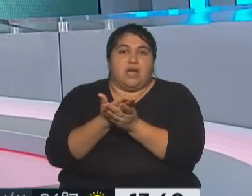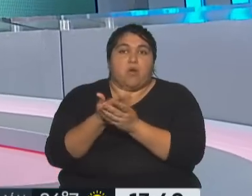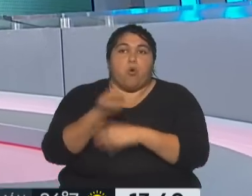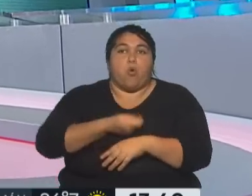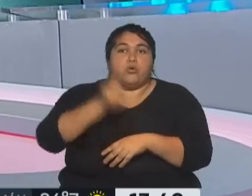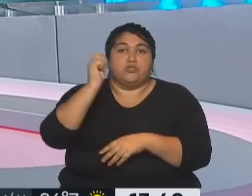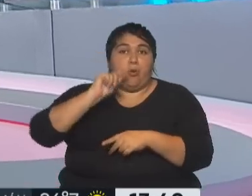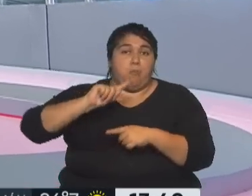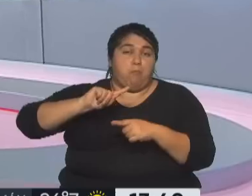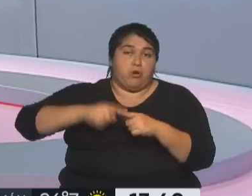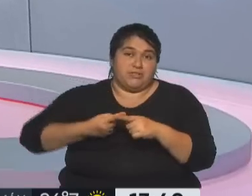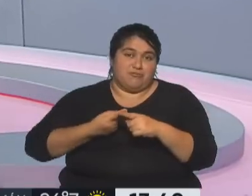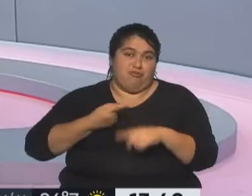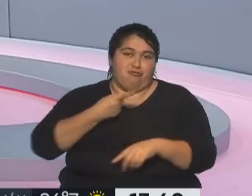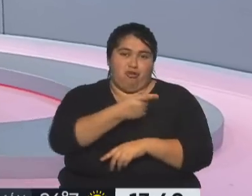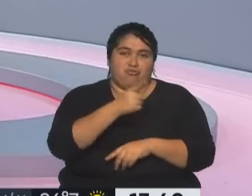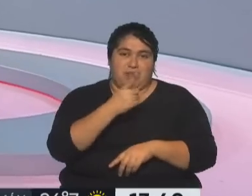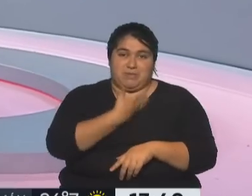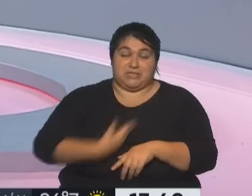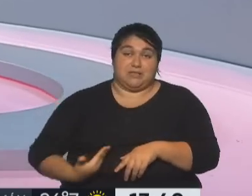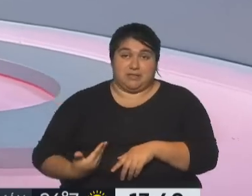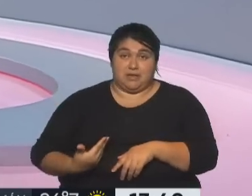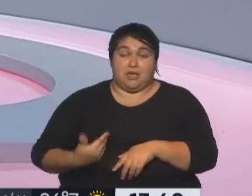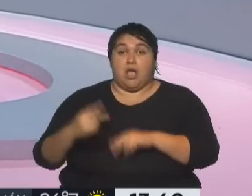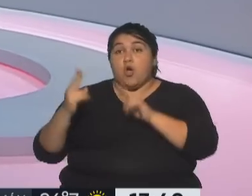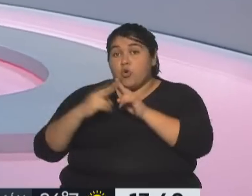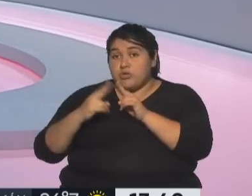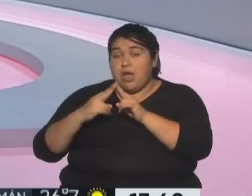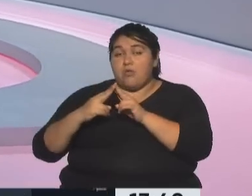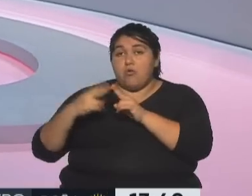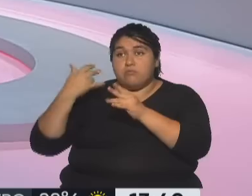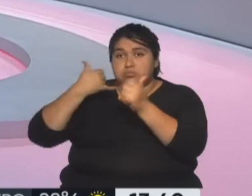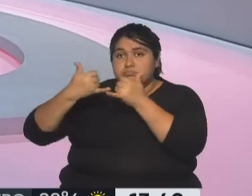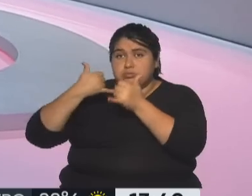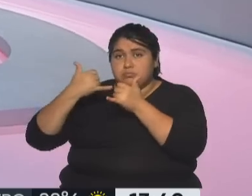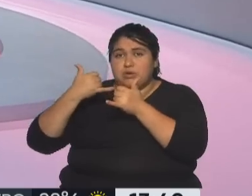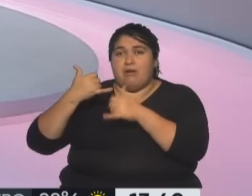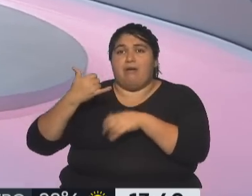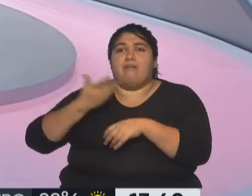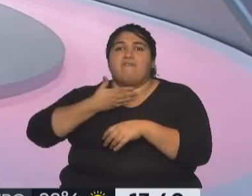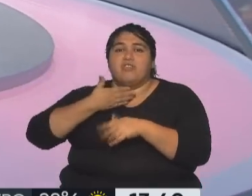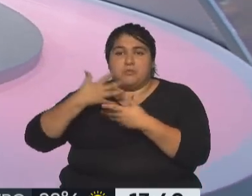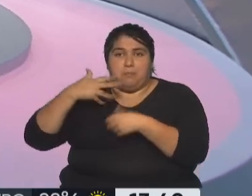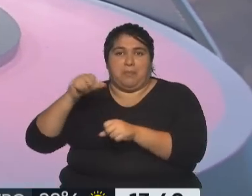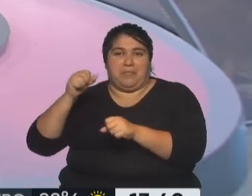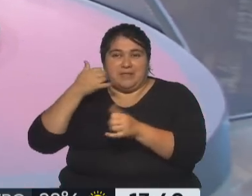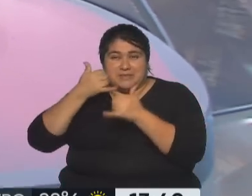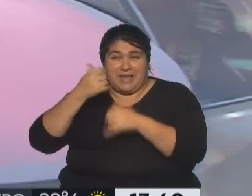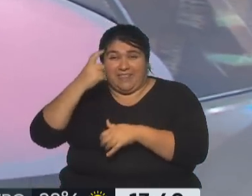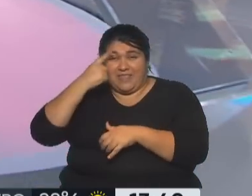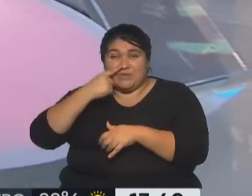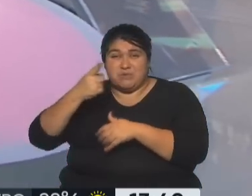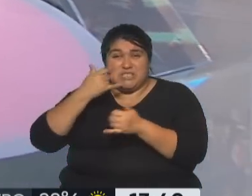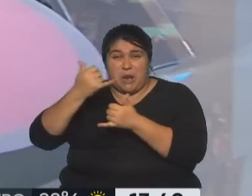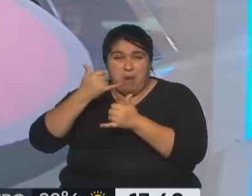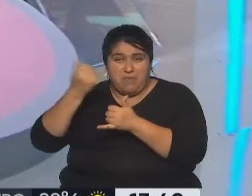político contra Lasso, que tiene escuchas de una cantidad de horas, hablamos de 10.000 llamadas telefónicas